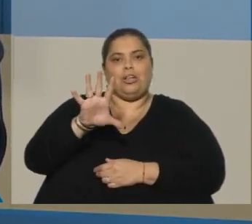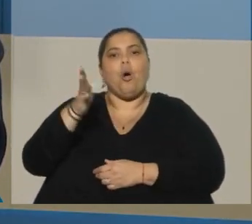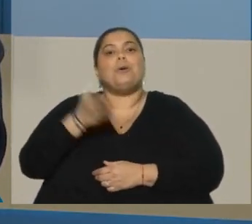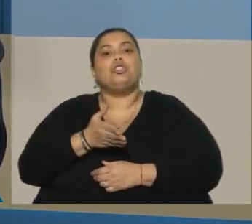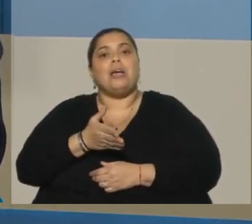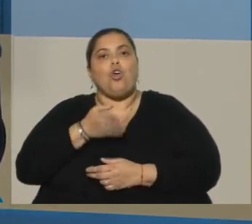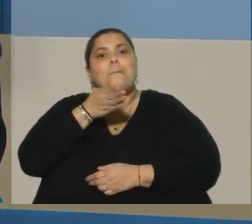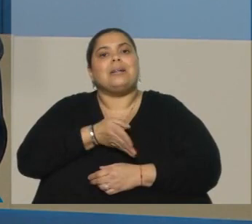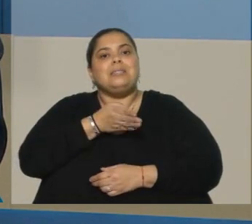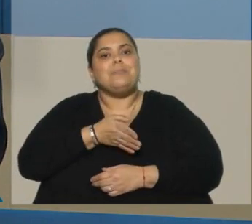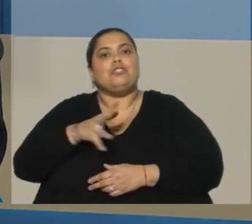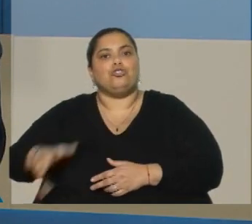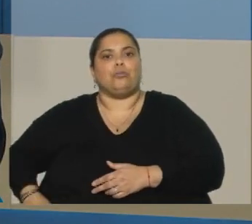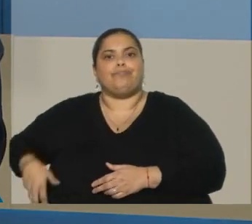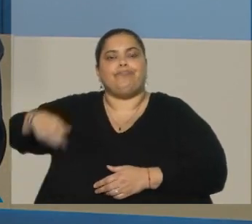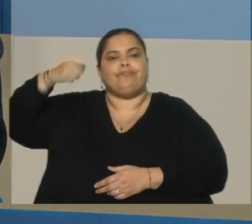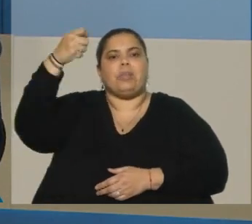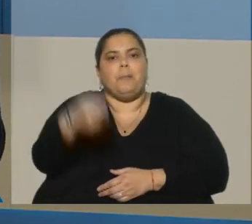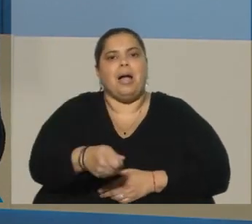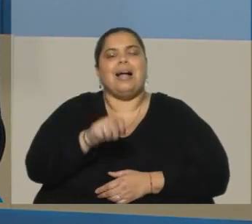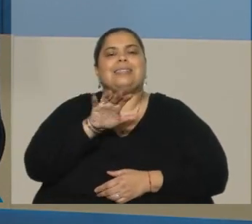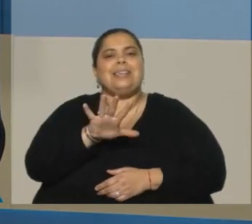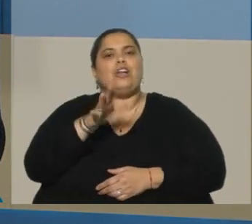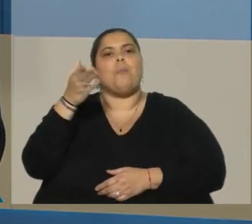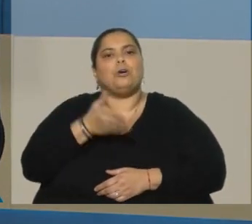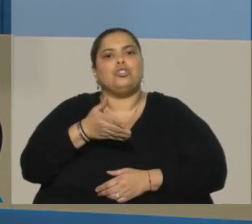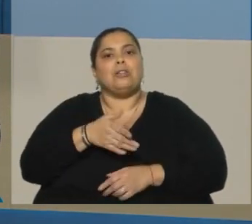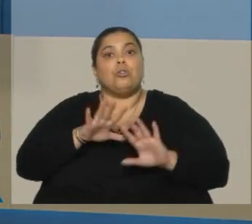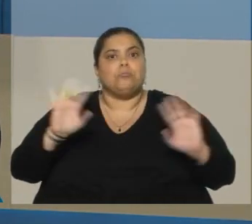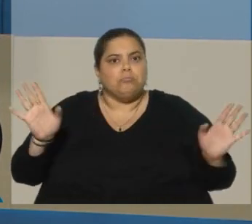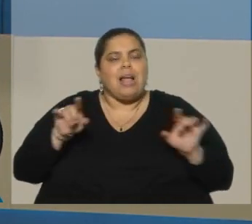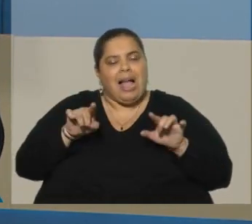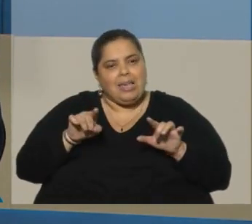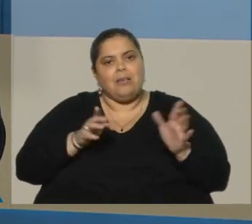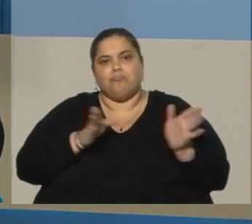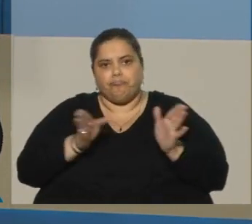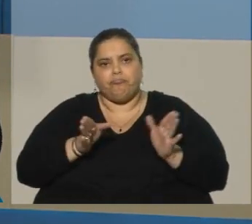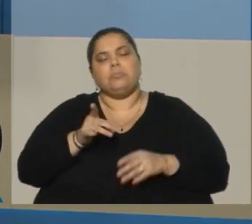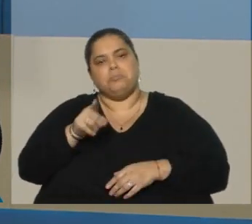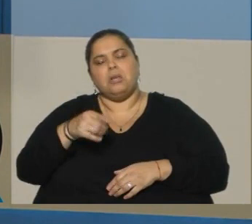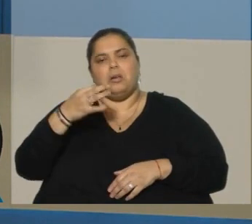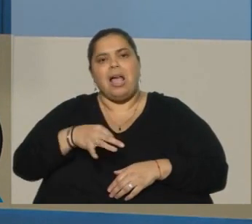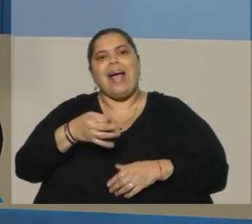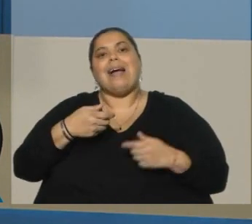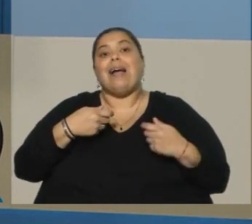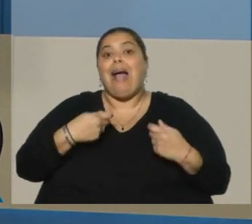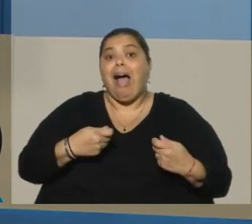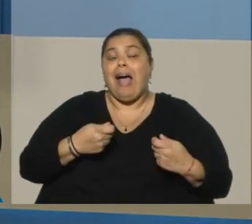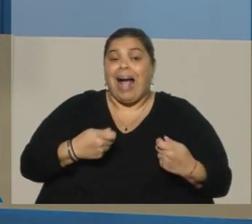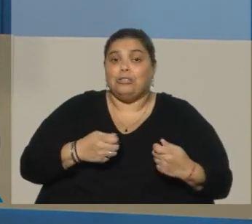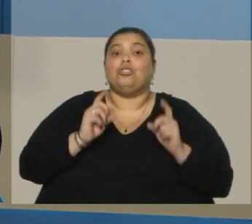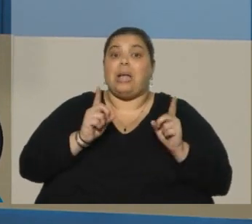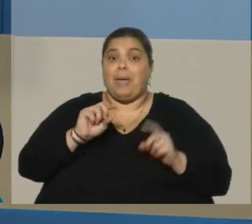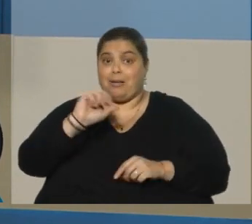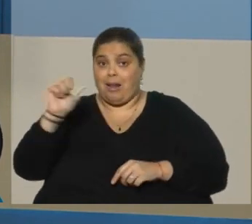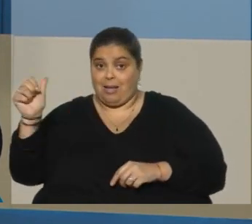empresa, los paga y a partir de ahí corre con el 50% Bien. De las ganancias y de los gastos. El Estado